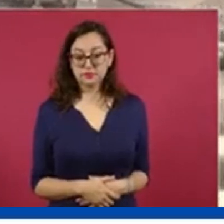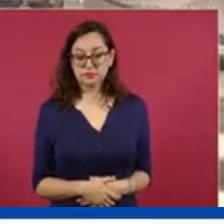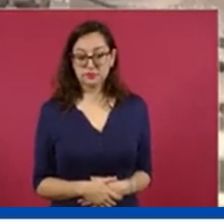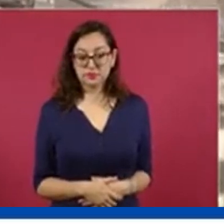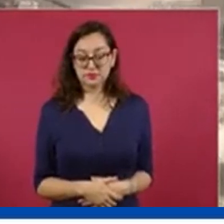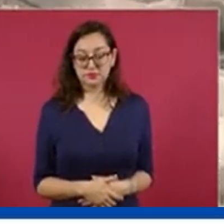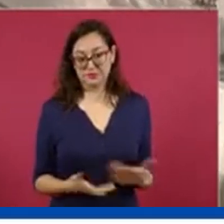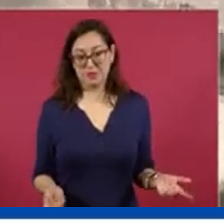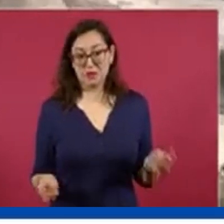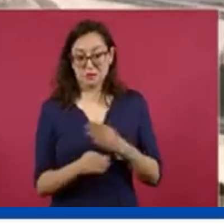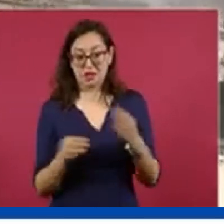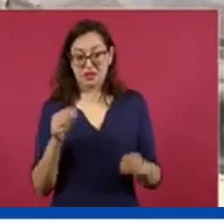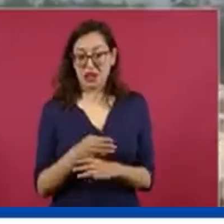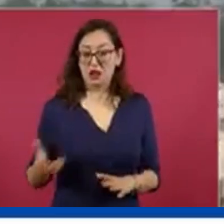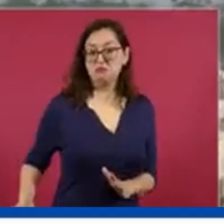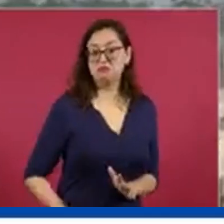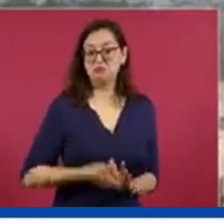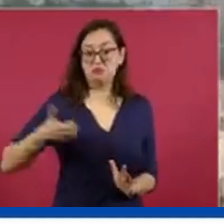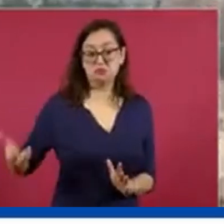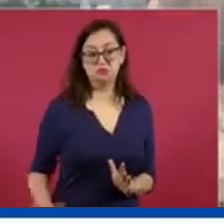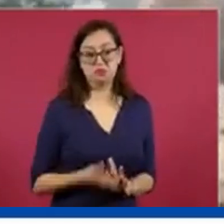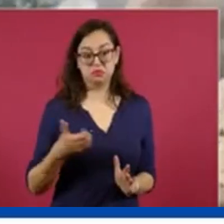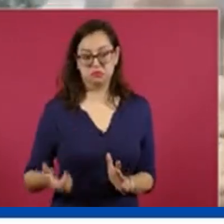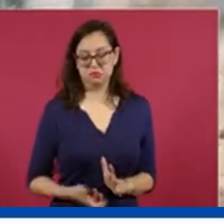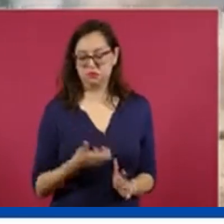Bancos de materiales para llevarse